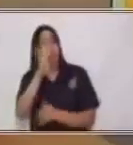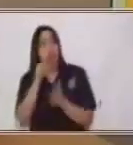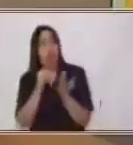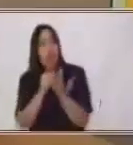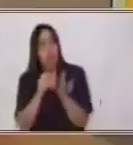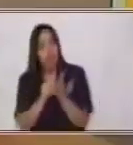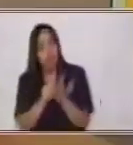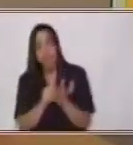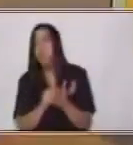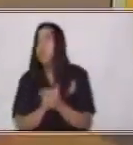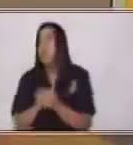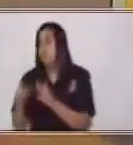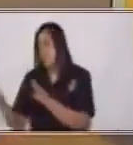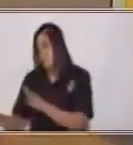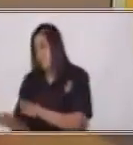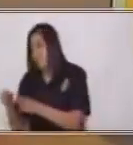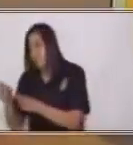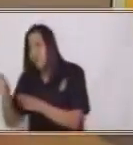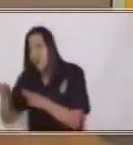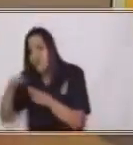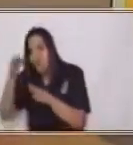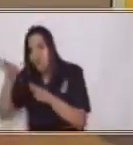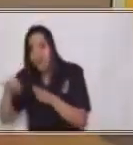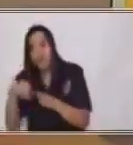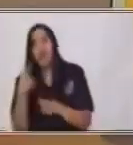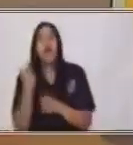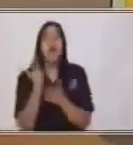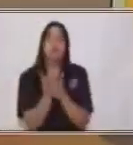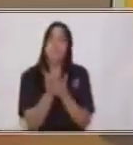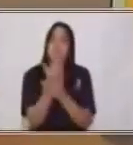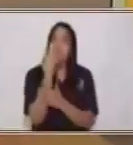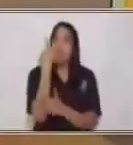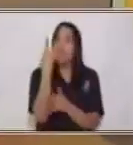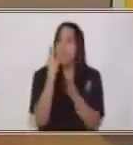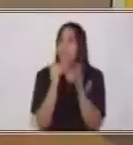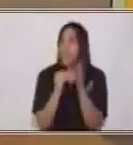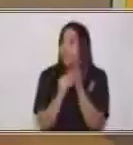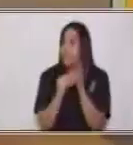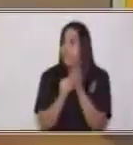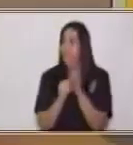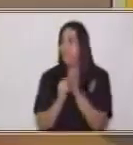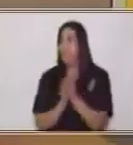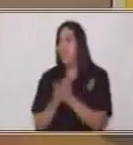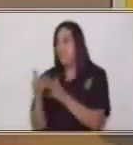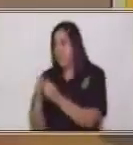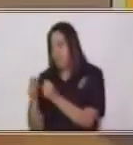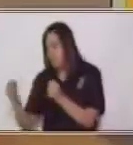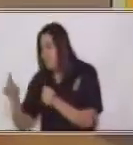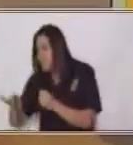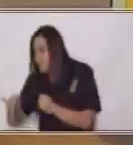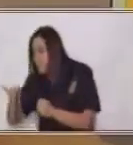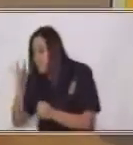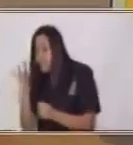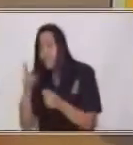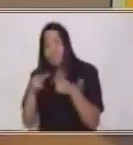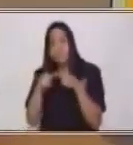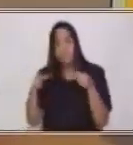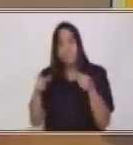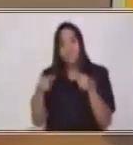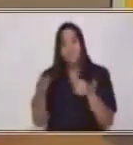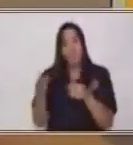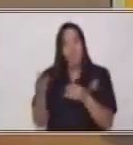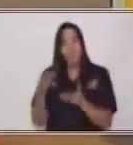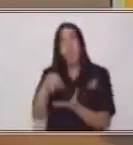quetzales, un yogurt que pagué 3 quetzales, y una caja de gelatina que